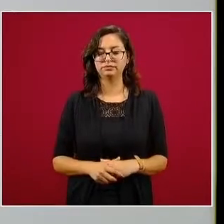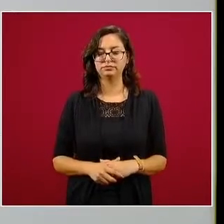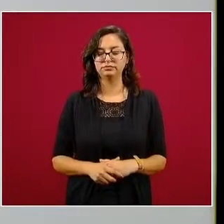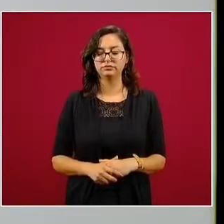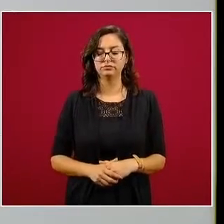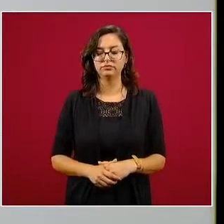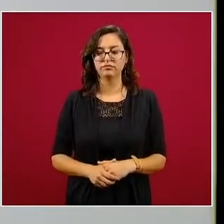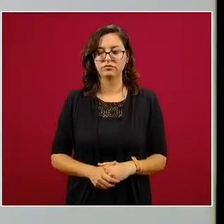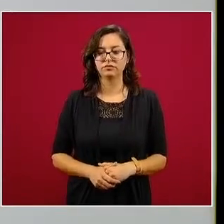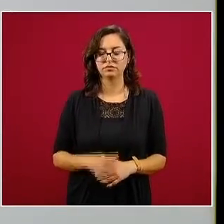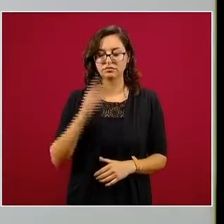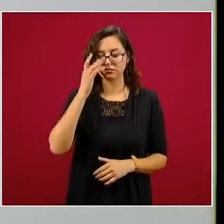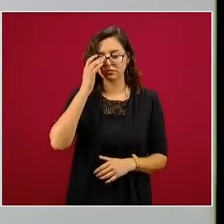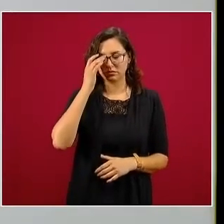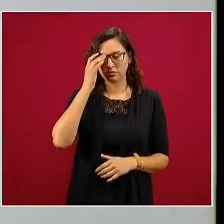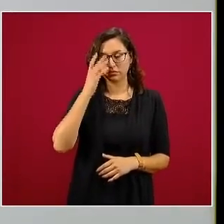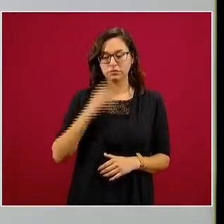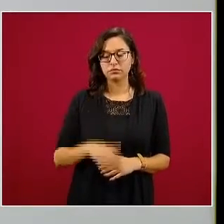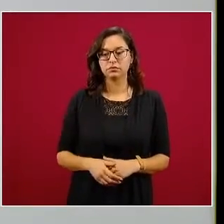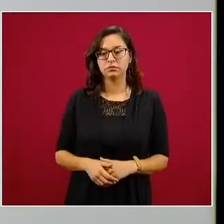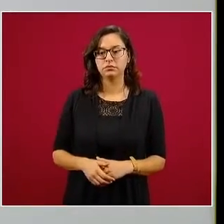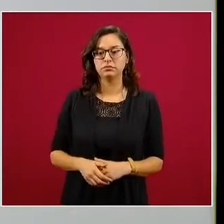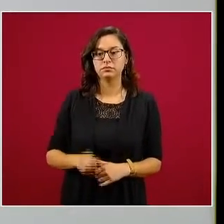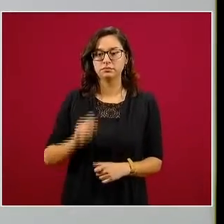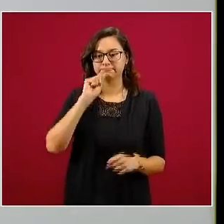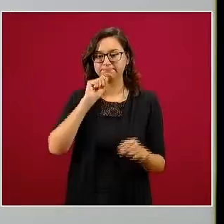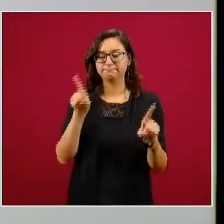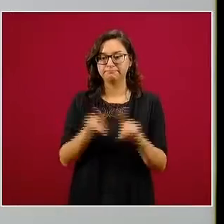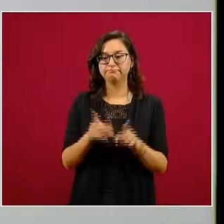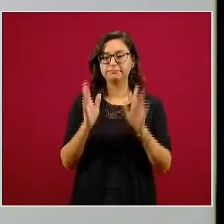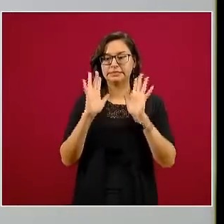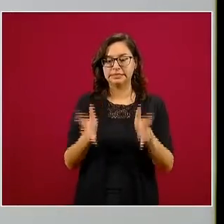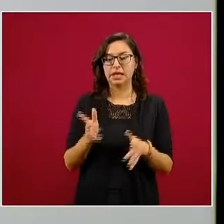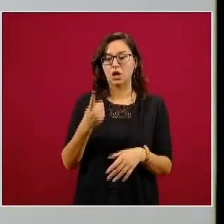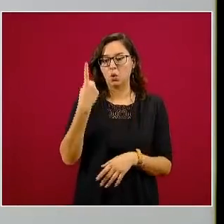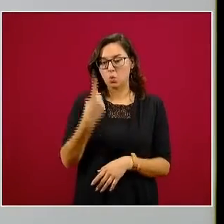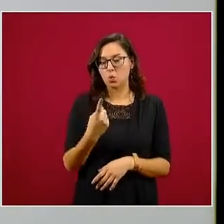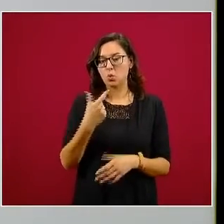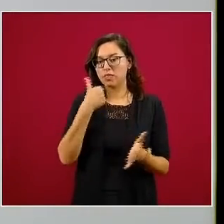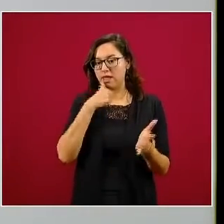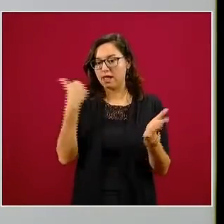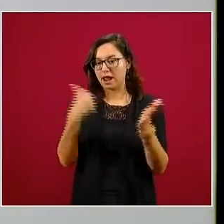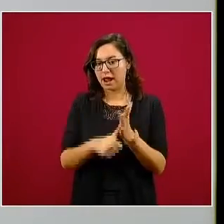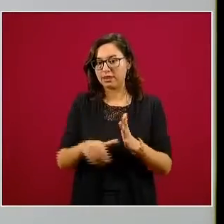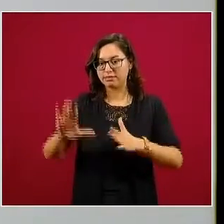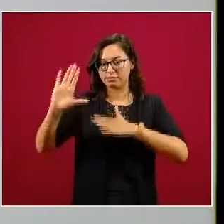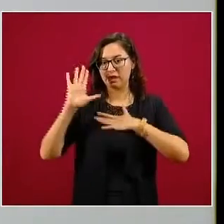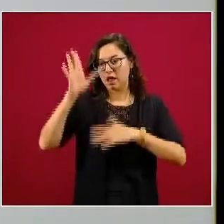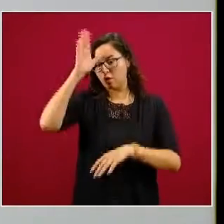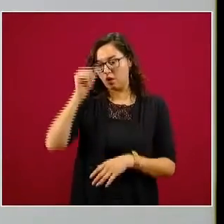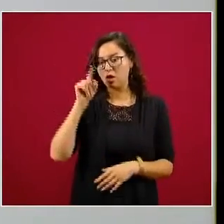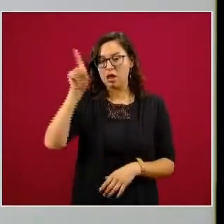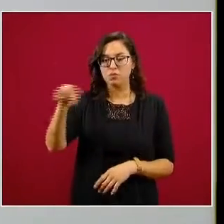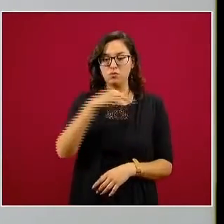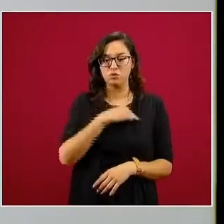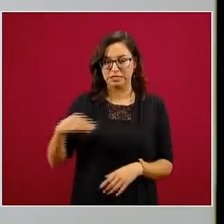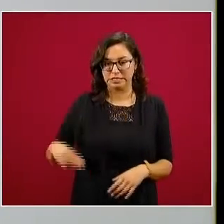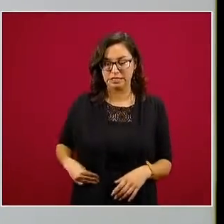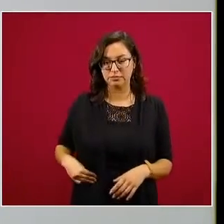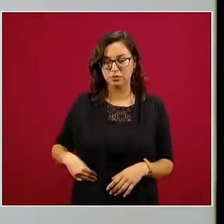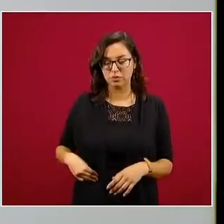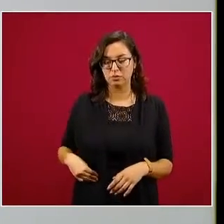espacio, ya sea que va disminuyendo la velocidad a la que ocurren los contagios o va aumentando, o